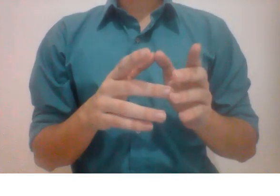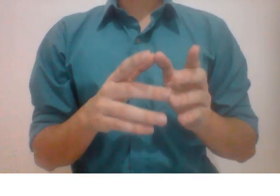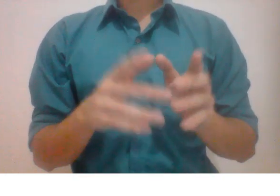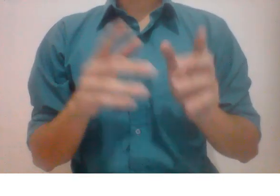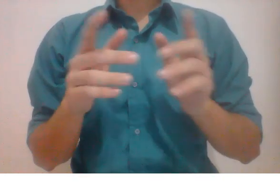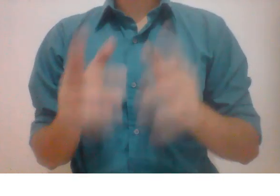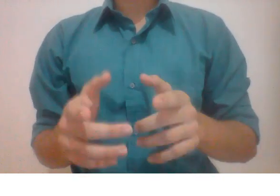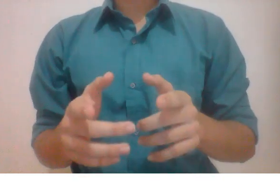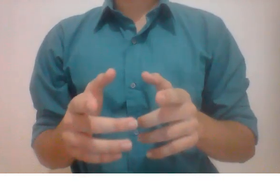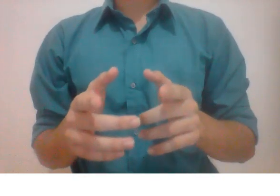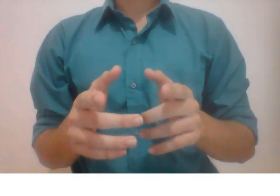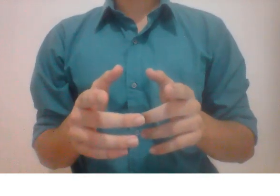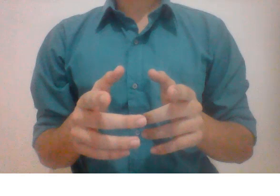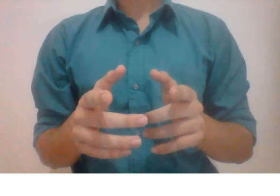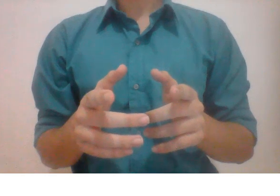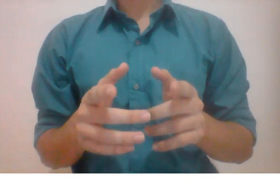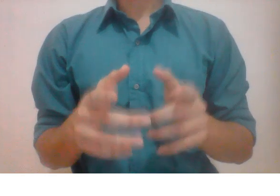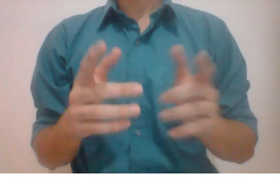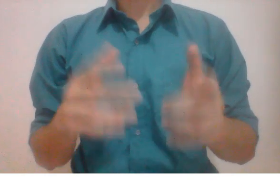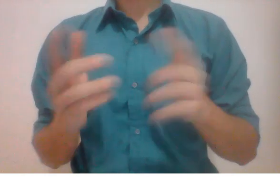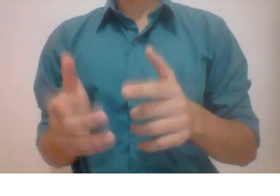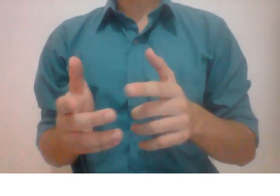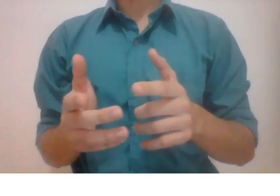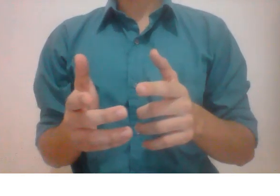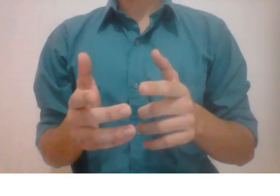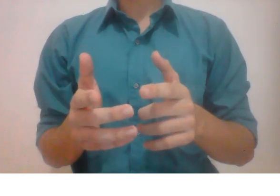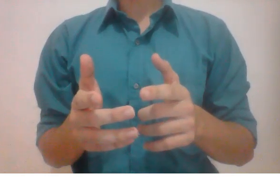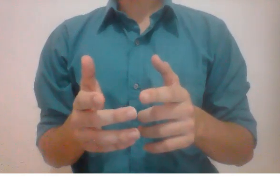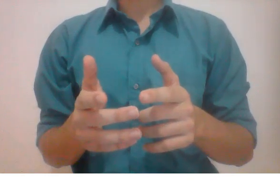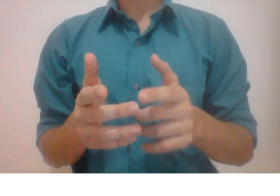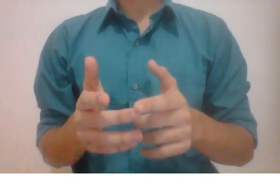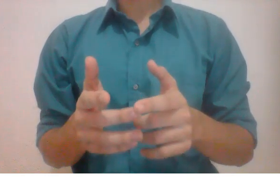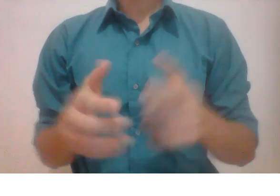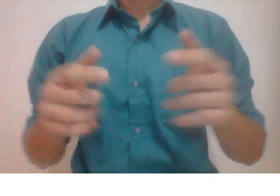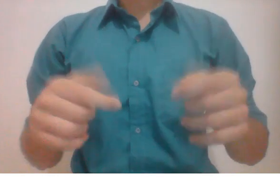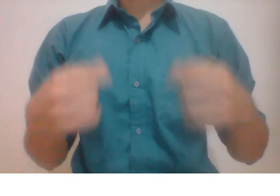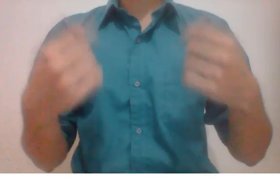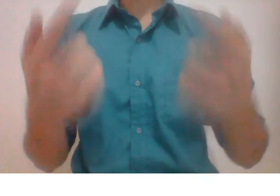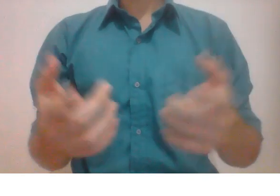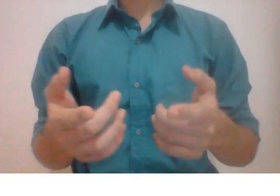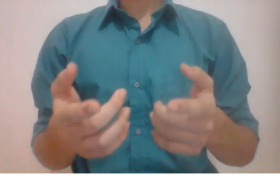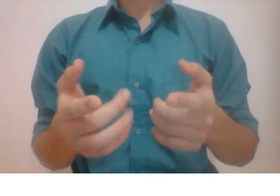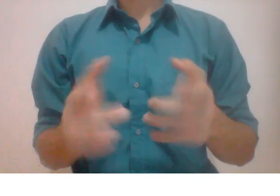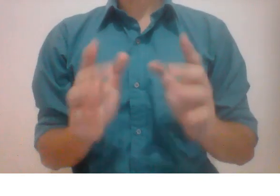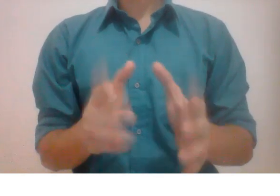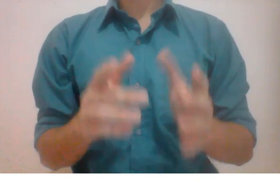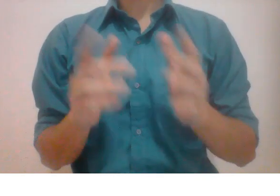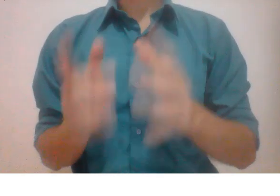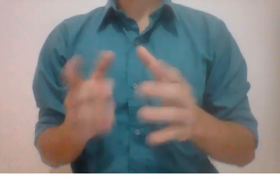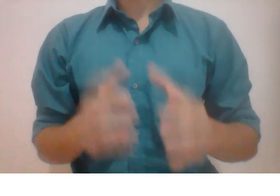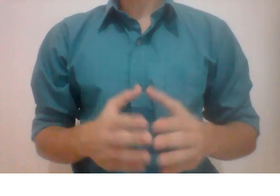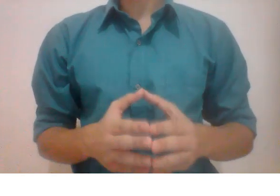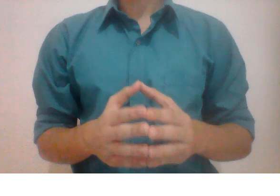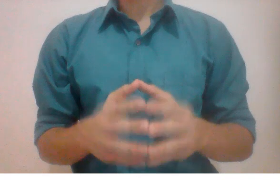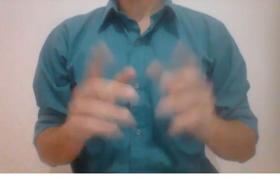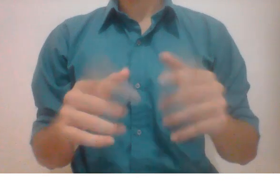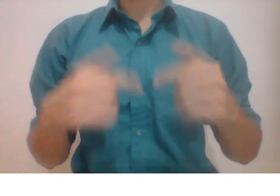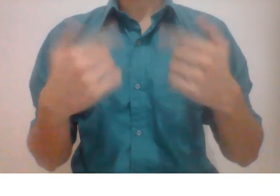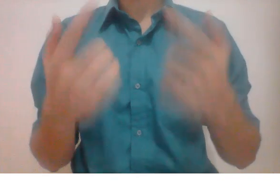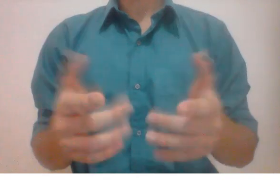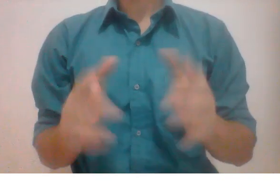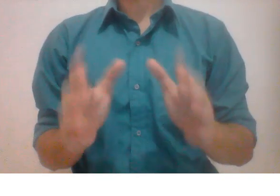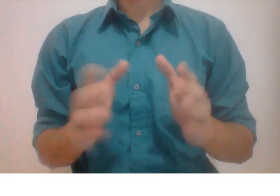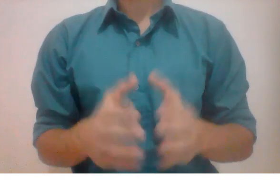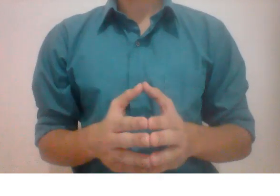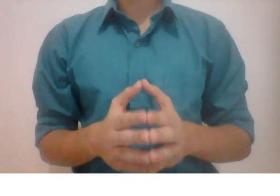de que para que él no terminara saboteando las reformas que fueron promovidas por el PRI, terminó otorgándole contratos a personas cercanas a él o a